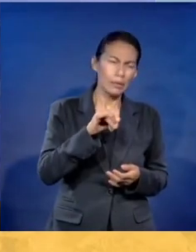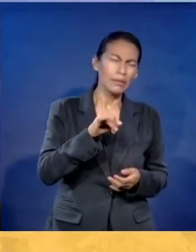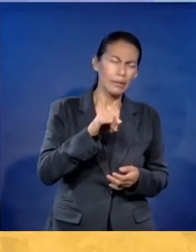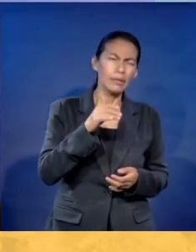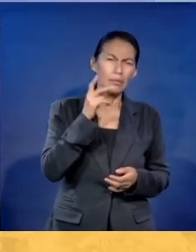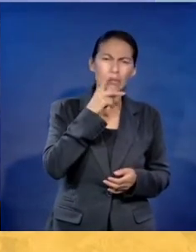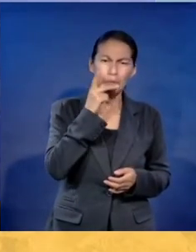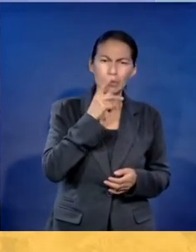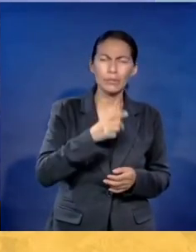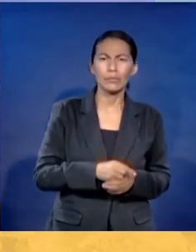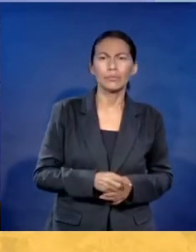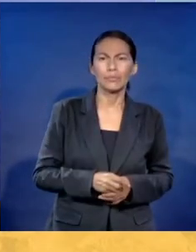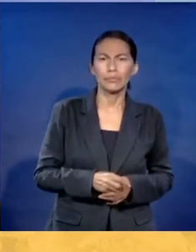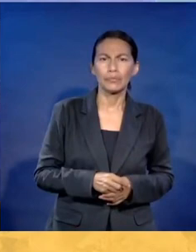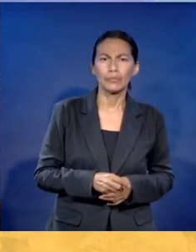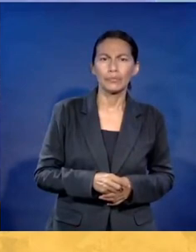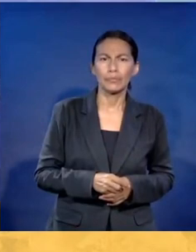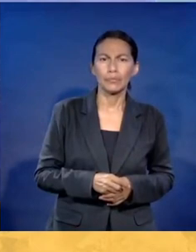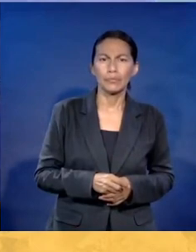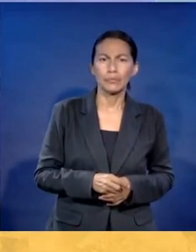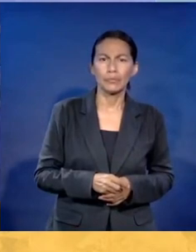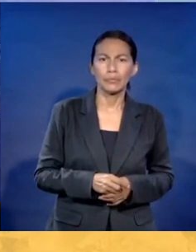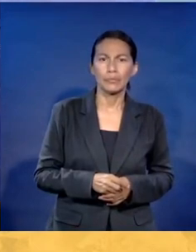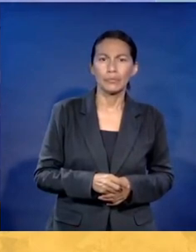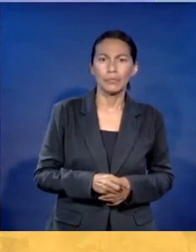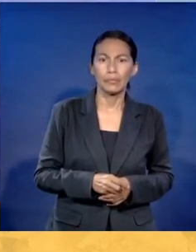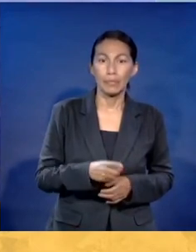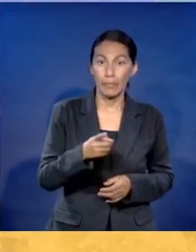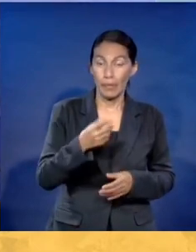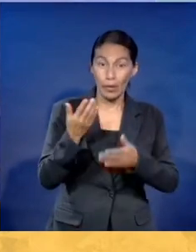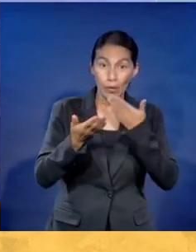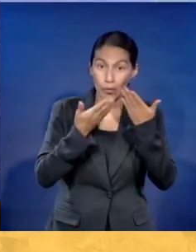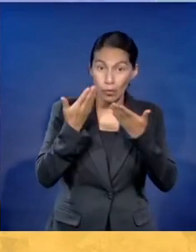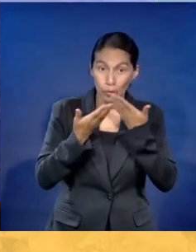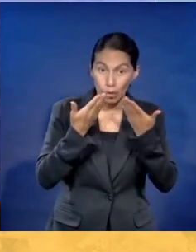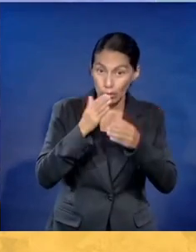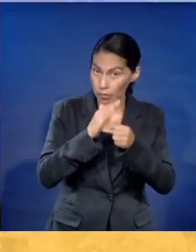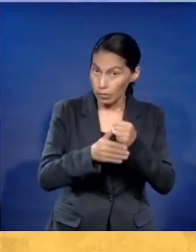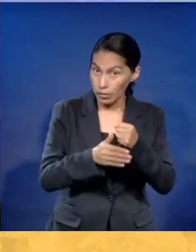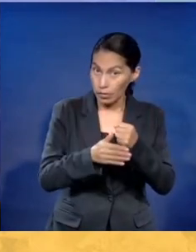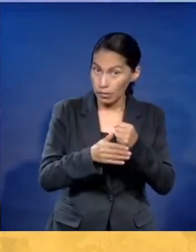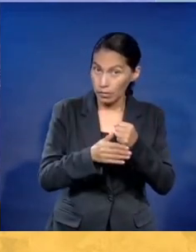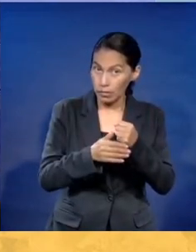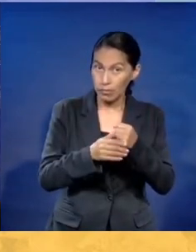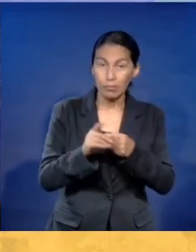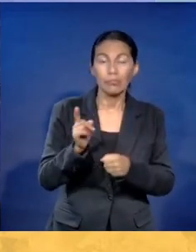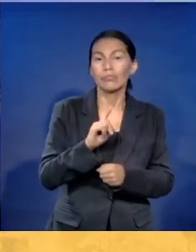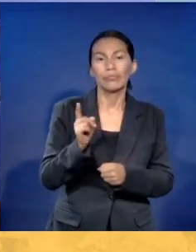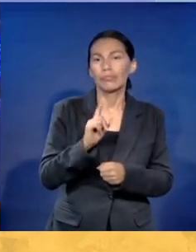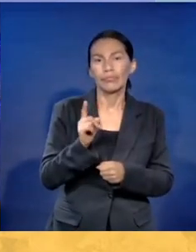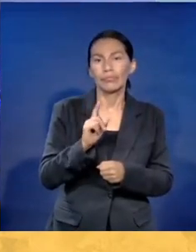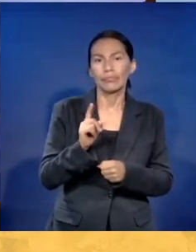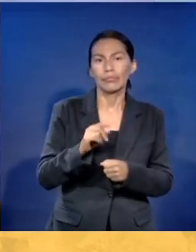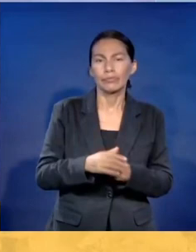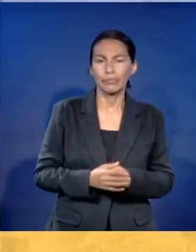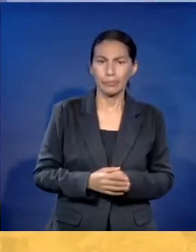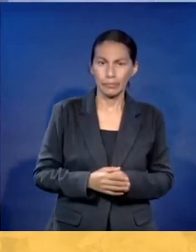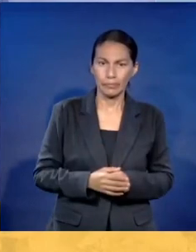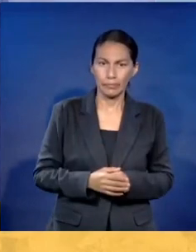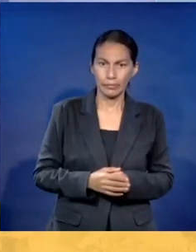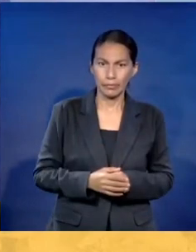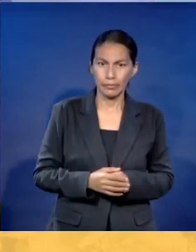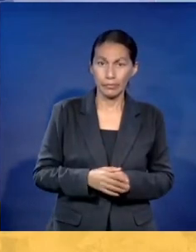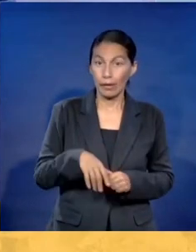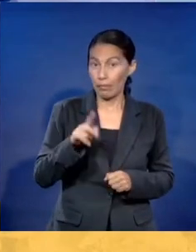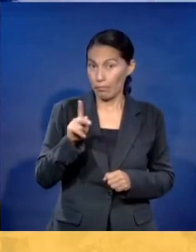pastor sí Ya terminaste de estudiar no pastor pero